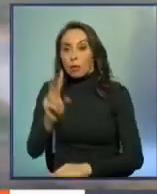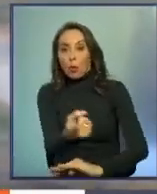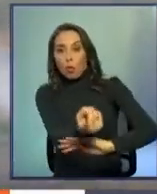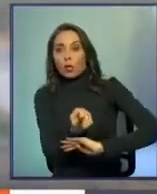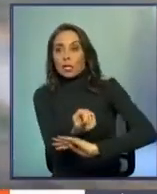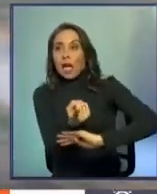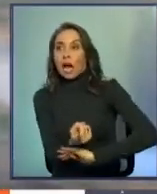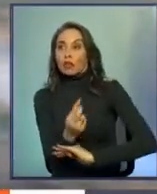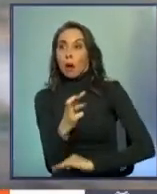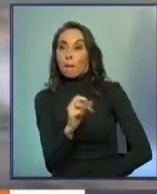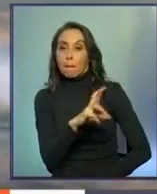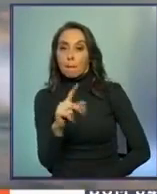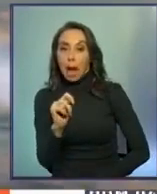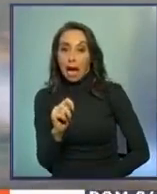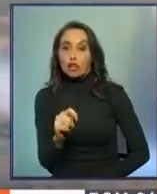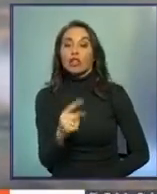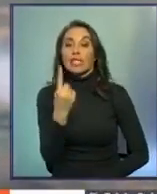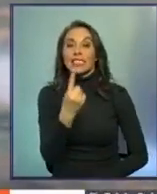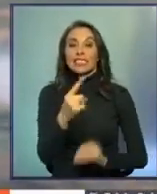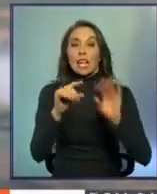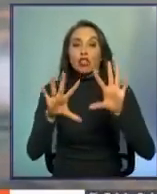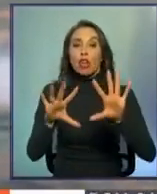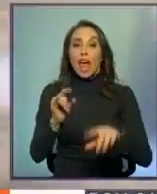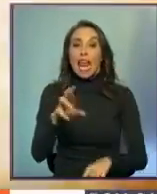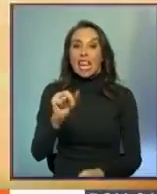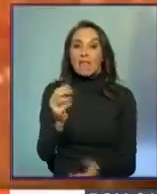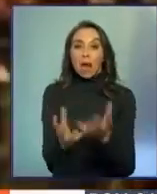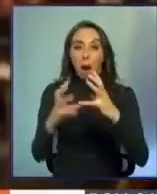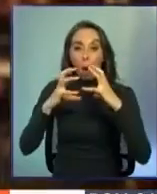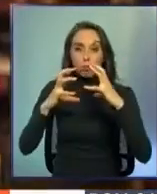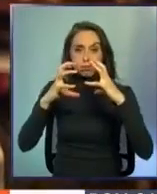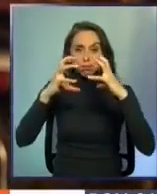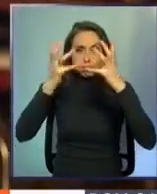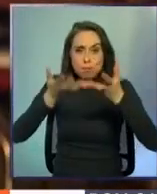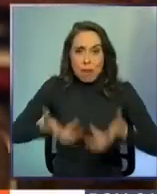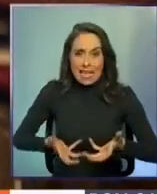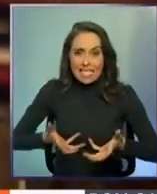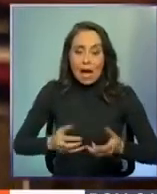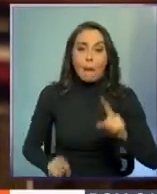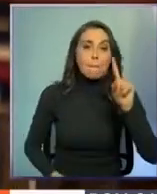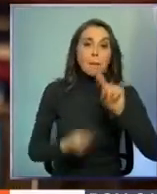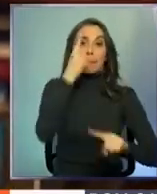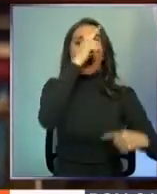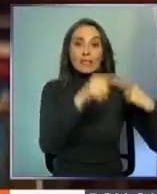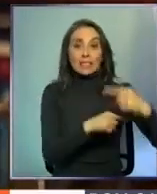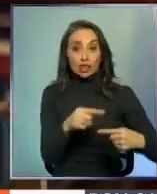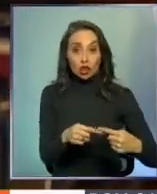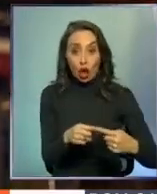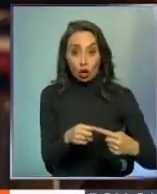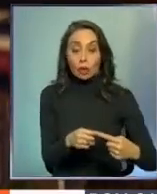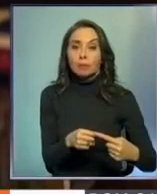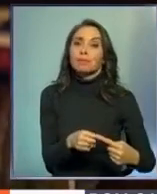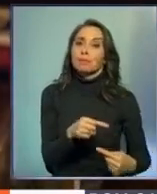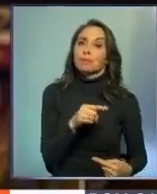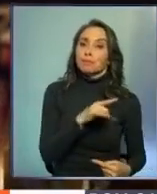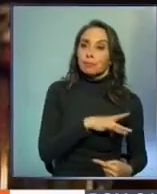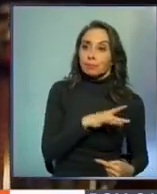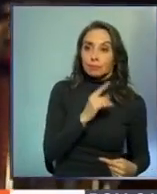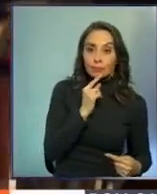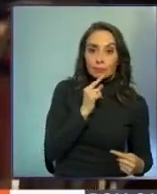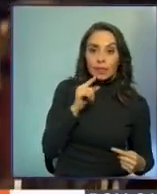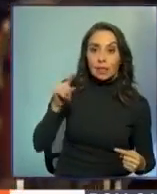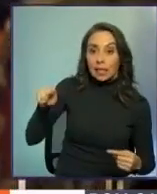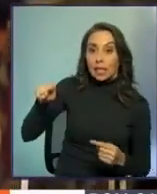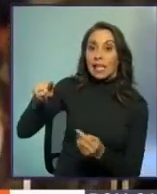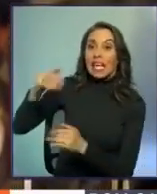de 110 libras. Por primera vez en la historia se intentaría la conquista de una posición